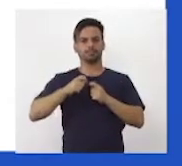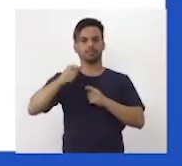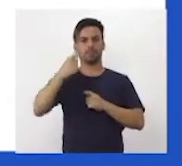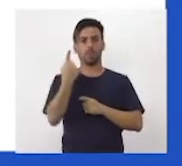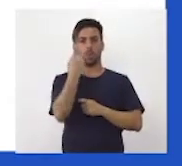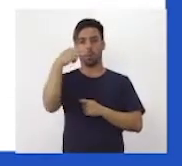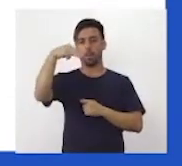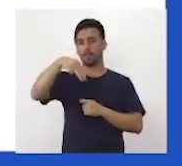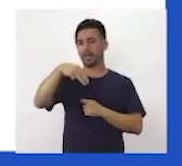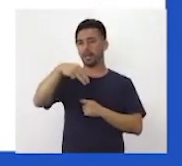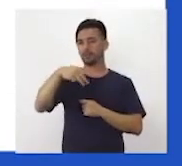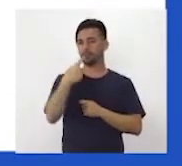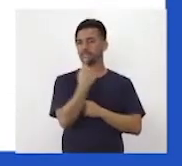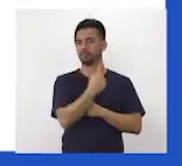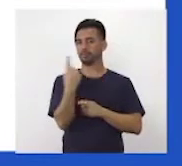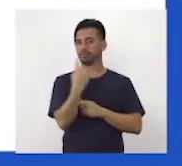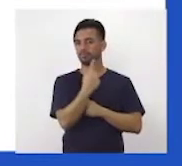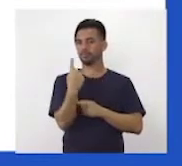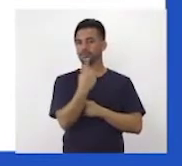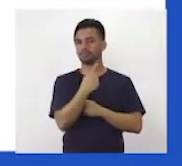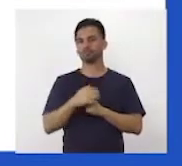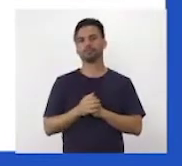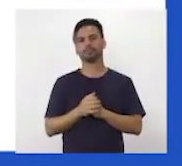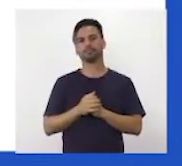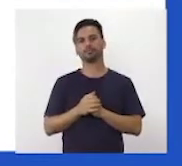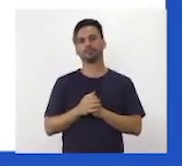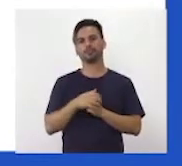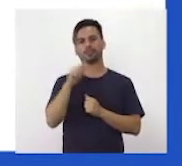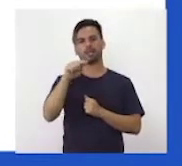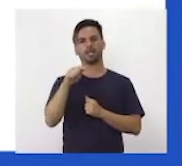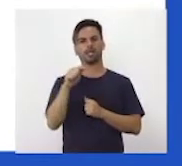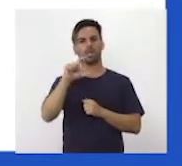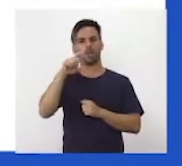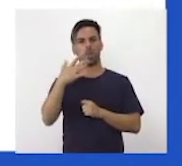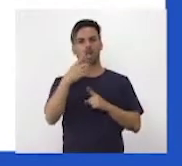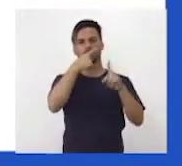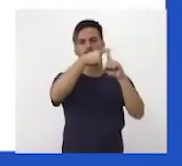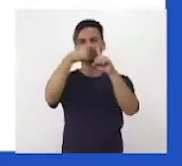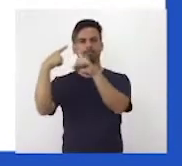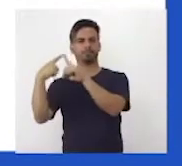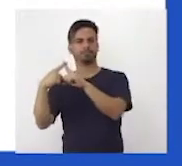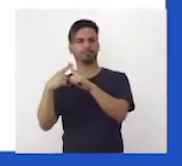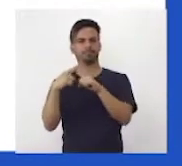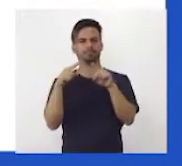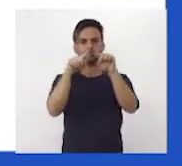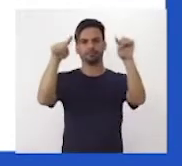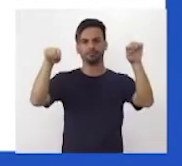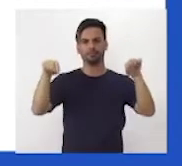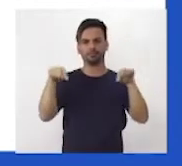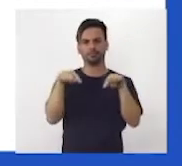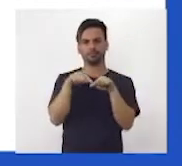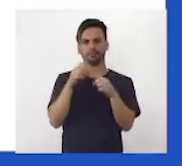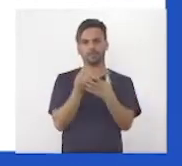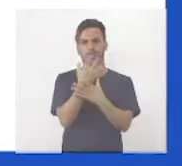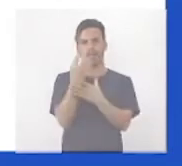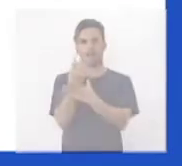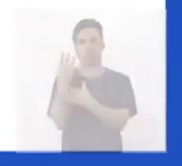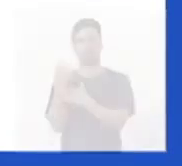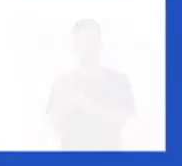a cada uno de sus lados. ¿Cómo expresarías ahora el perímetro de este jardín?